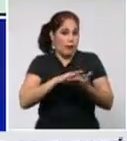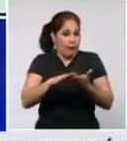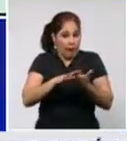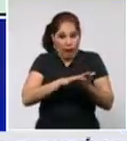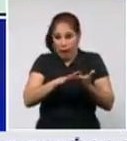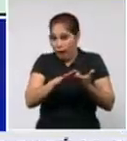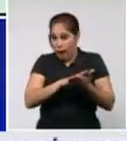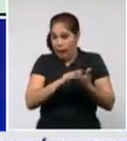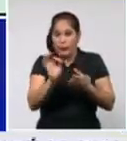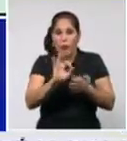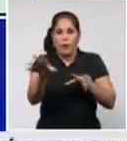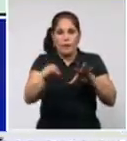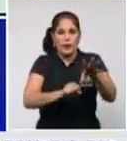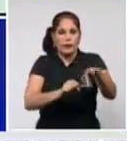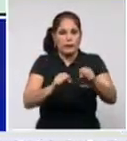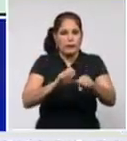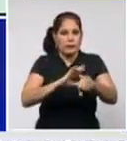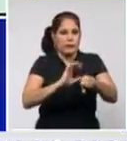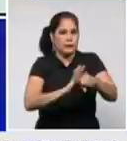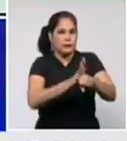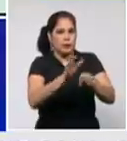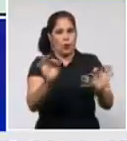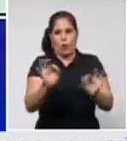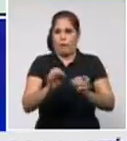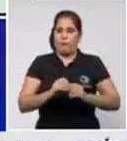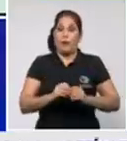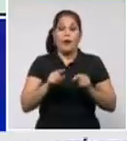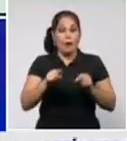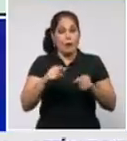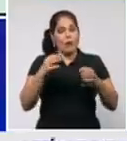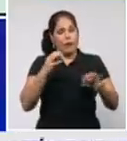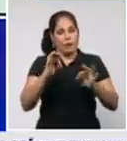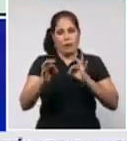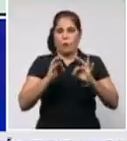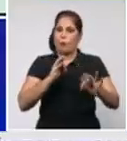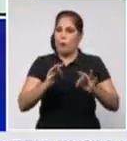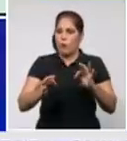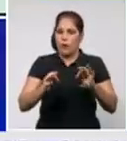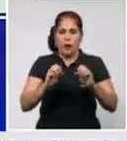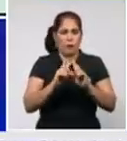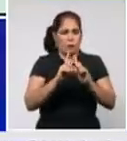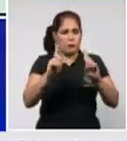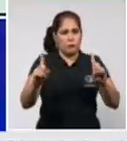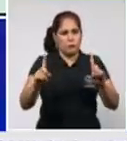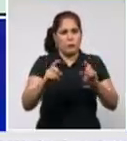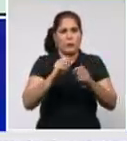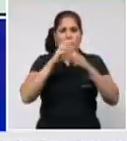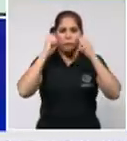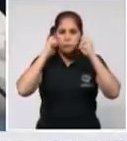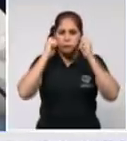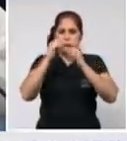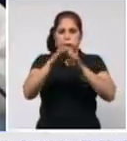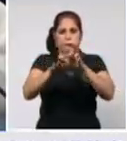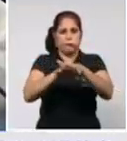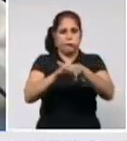no se han identificado con la enfermedad. Por lo tanto, hay que extremar las medidas en estos